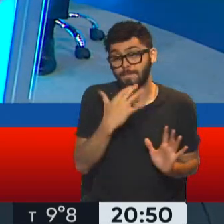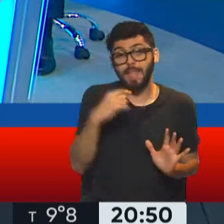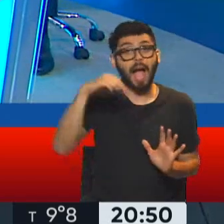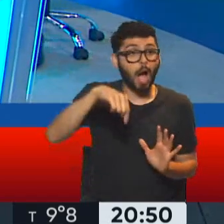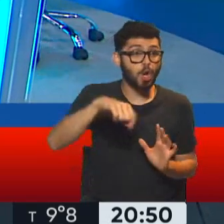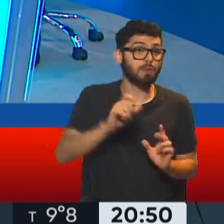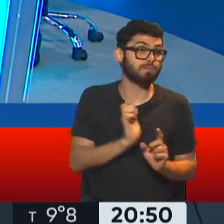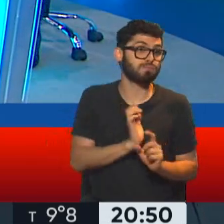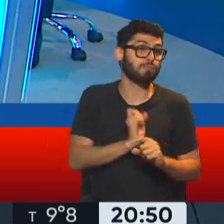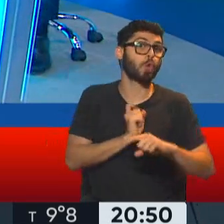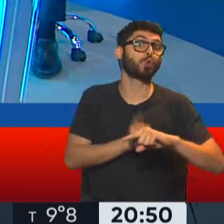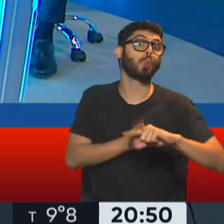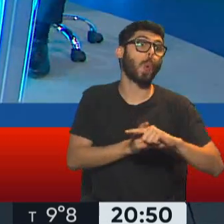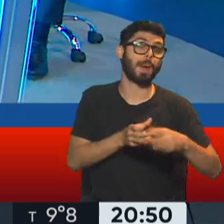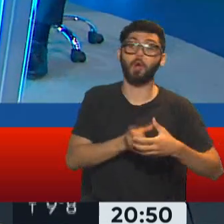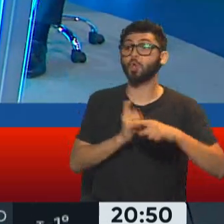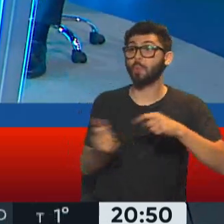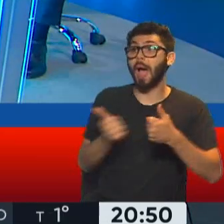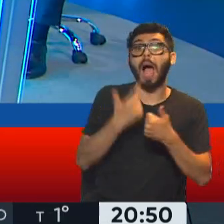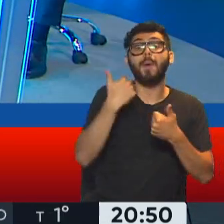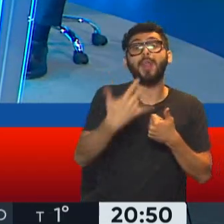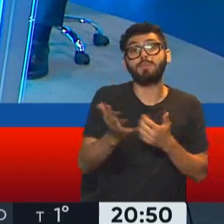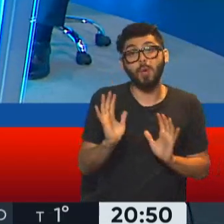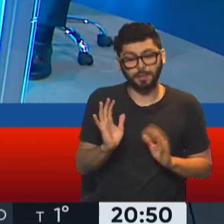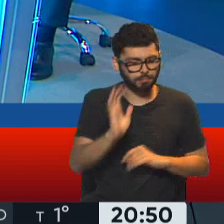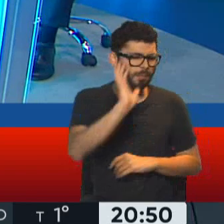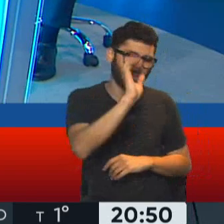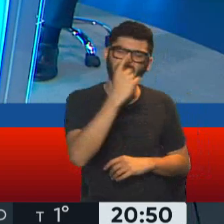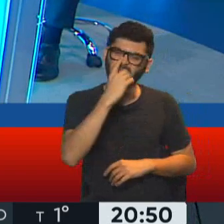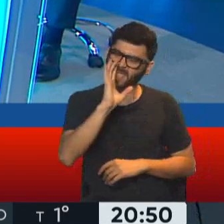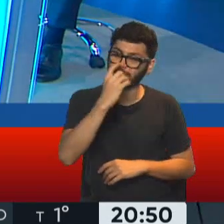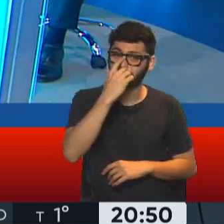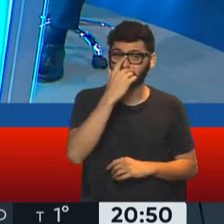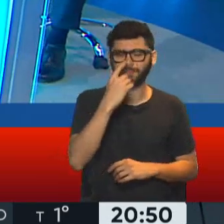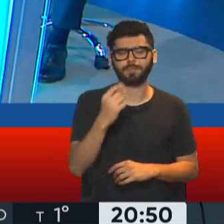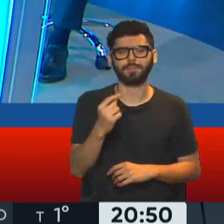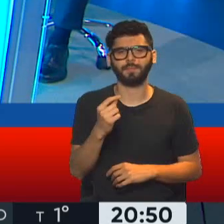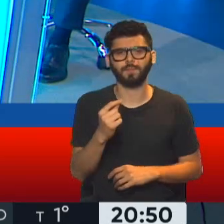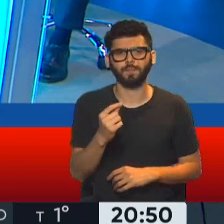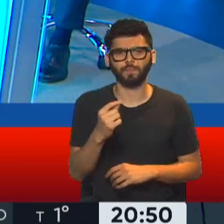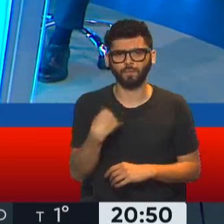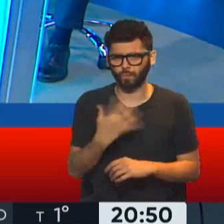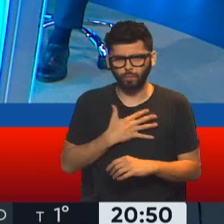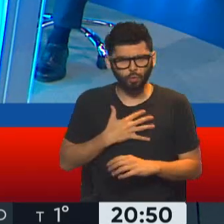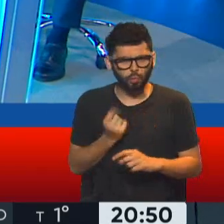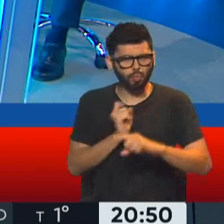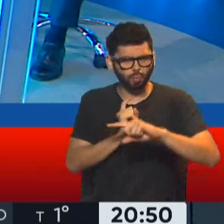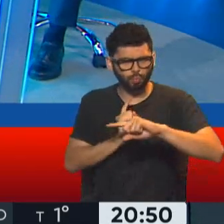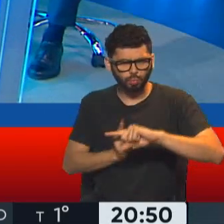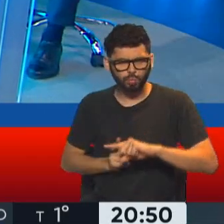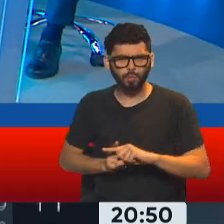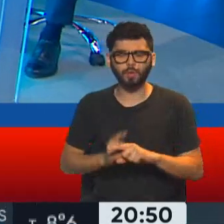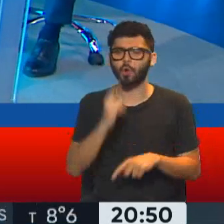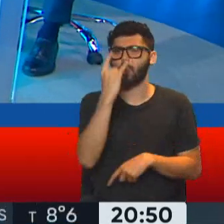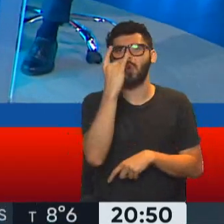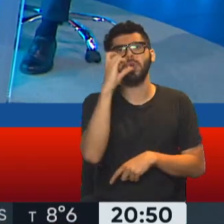no le resta. Sí, en este momento hay algo interesante. Cuando vos haces la cuenta, que nosotros la hicimos, el